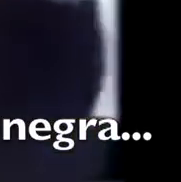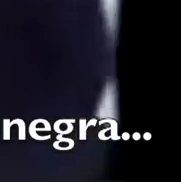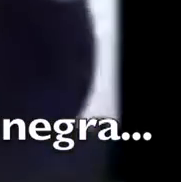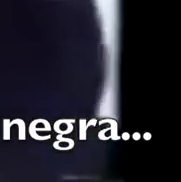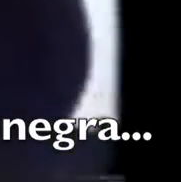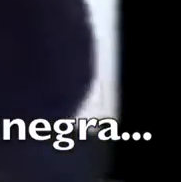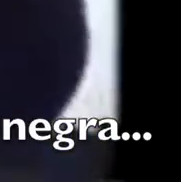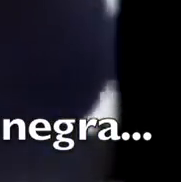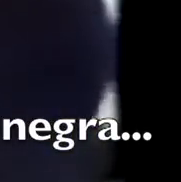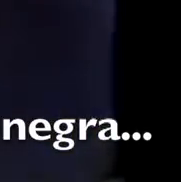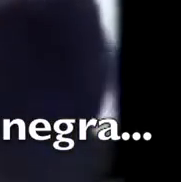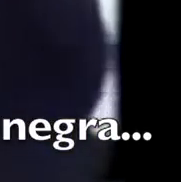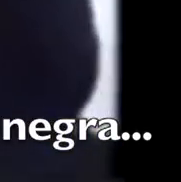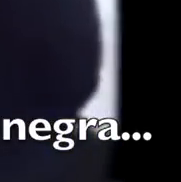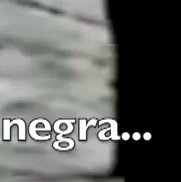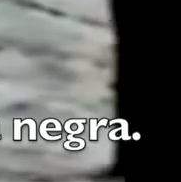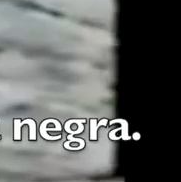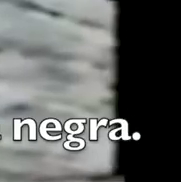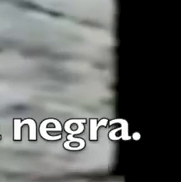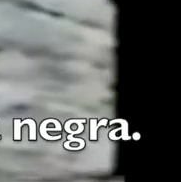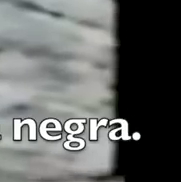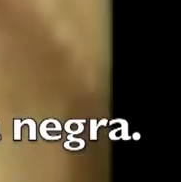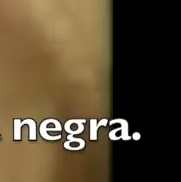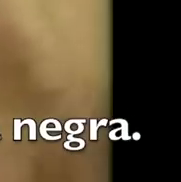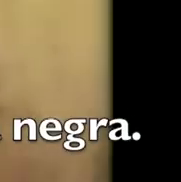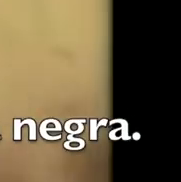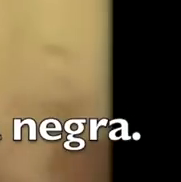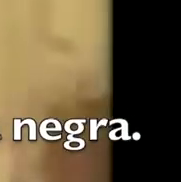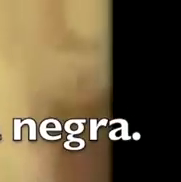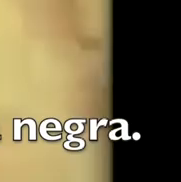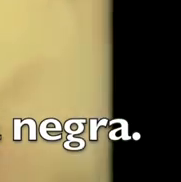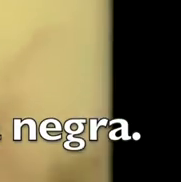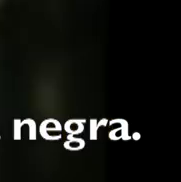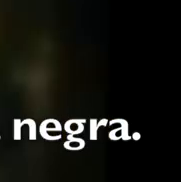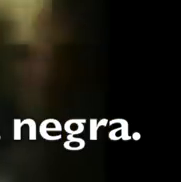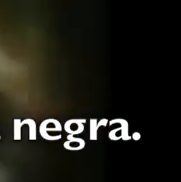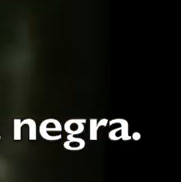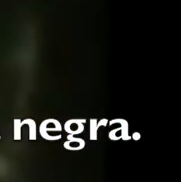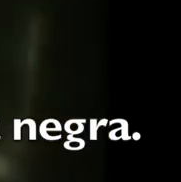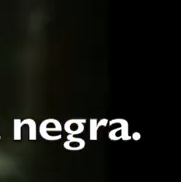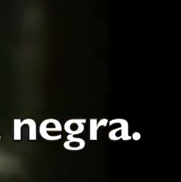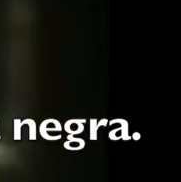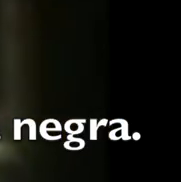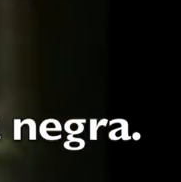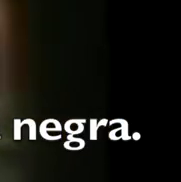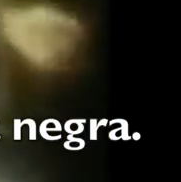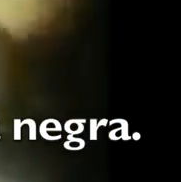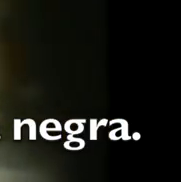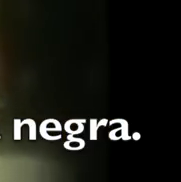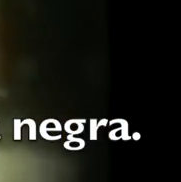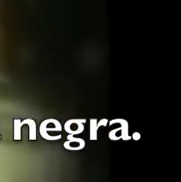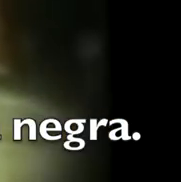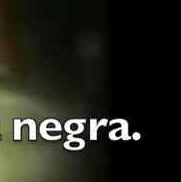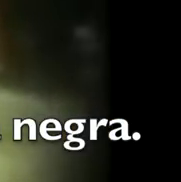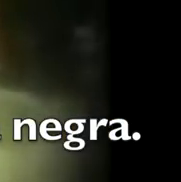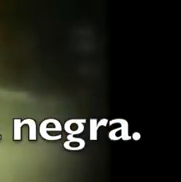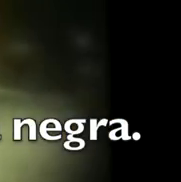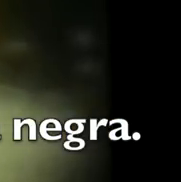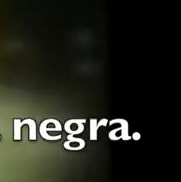y es hija de razón eta que nació en cañaverales y sea de raza negra